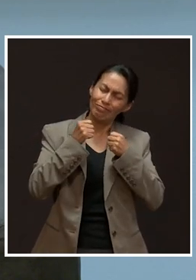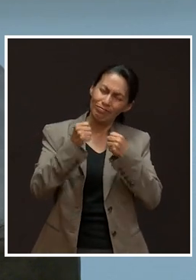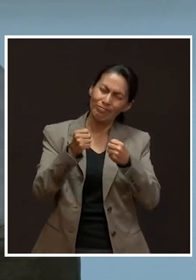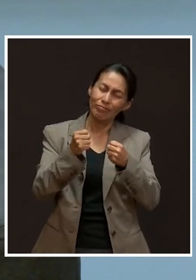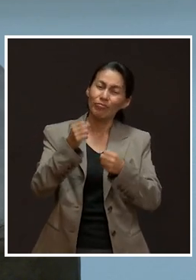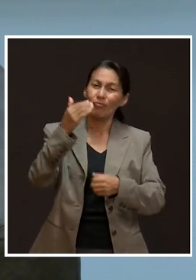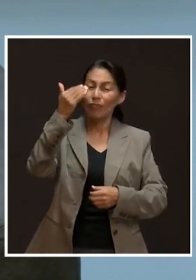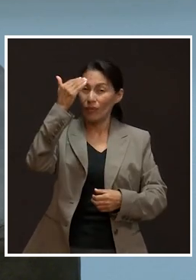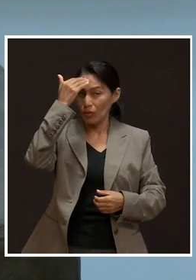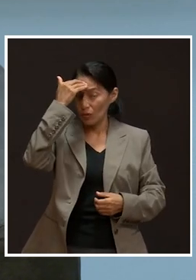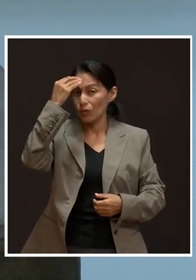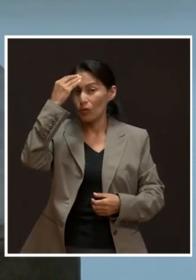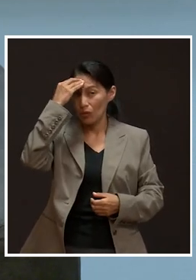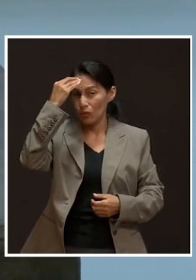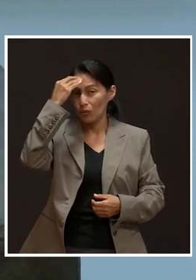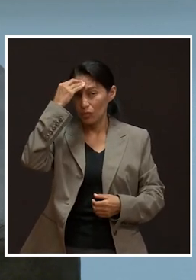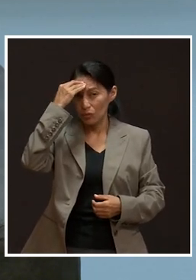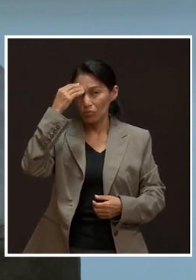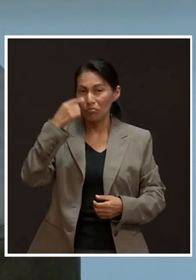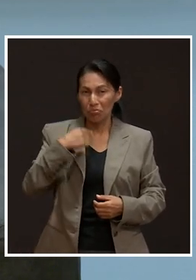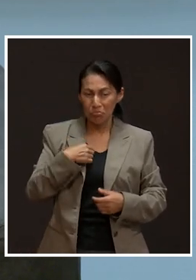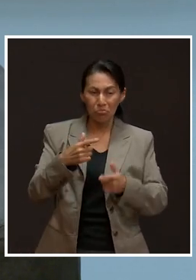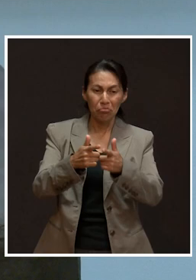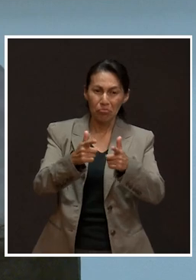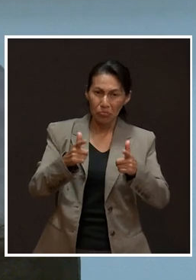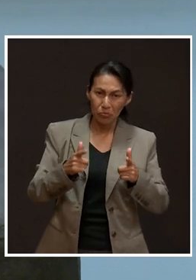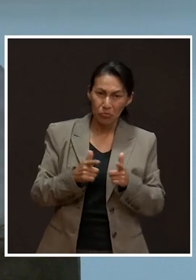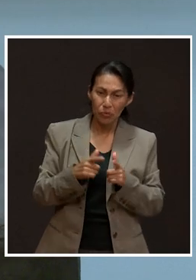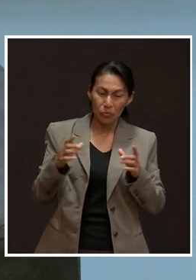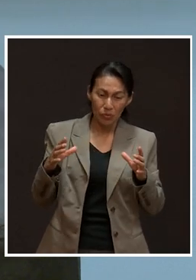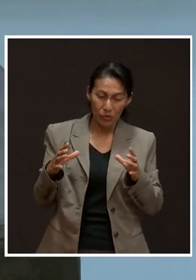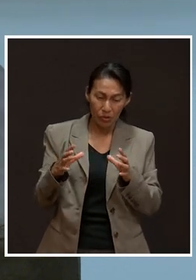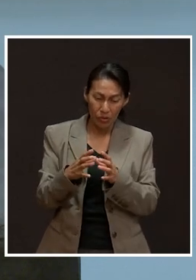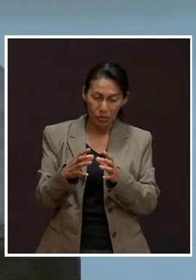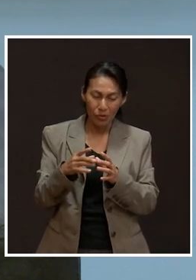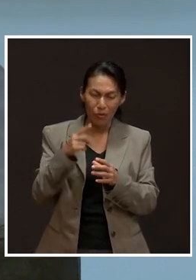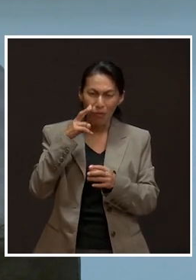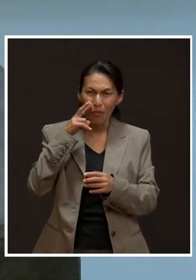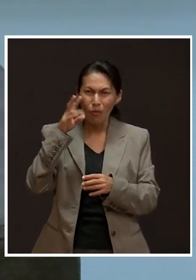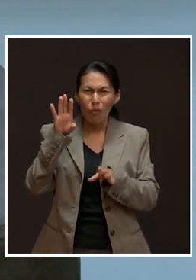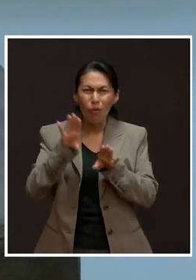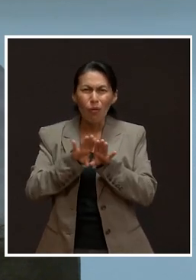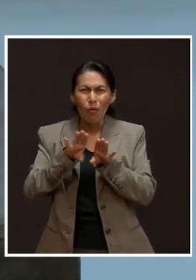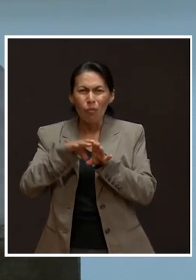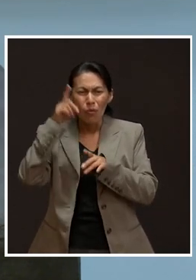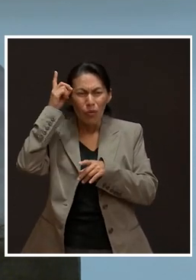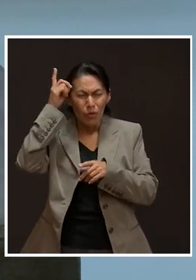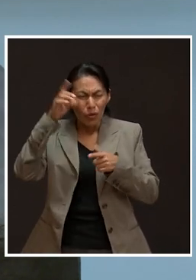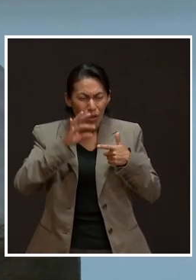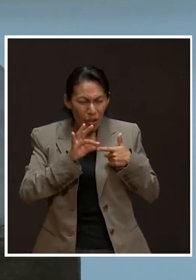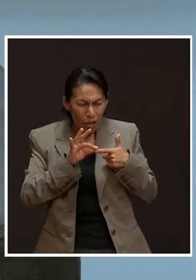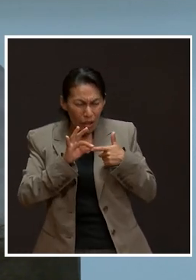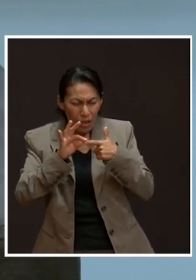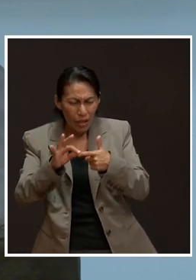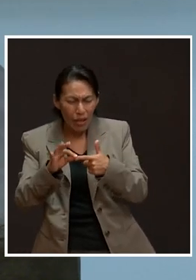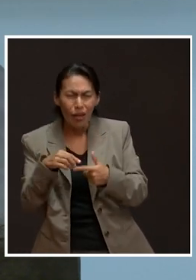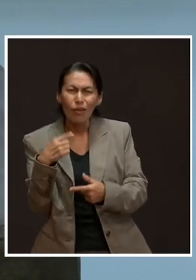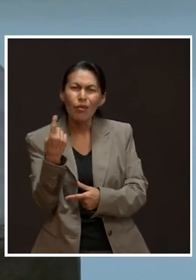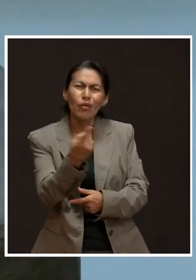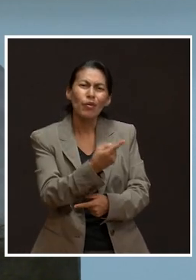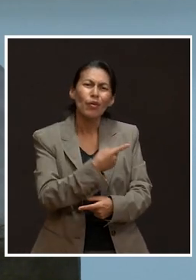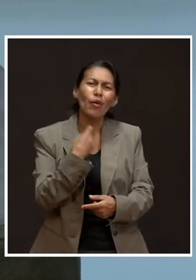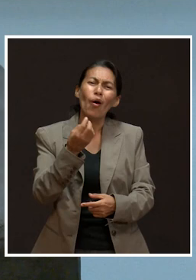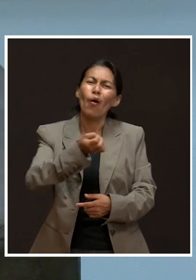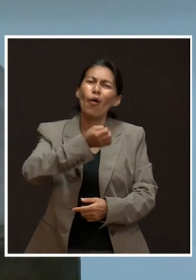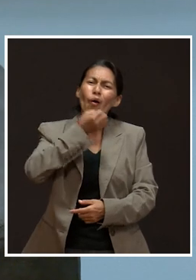estar orando por esta petición. Sé lo que tú estás diciendo. Conozco eso porque he estado en grupos pequeños. Y